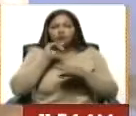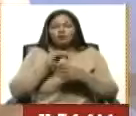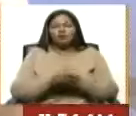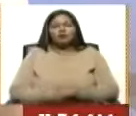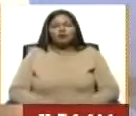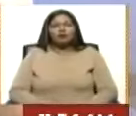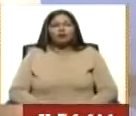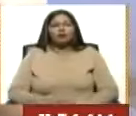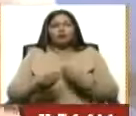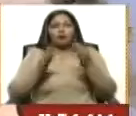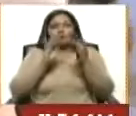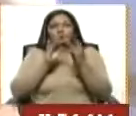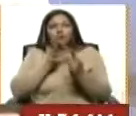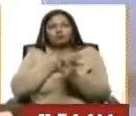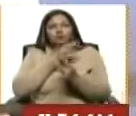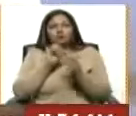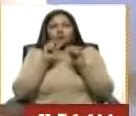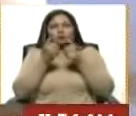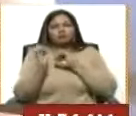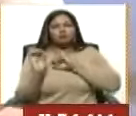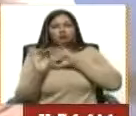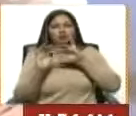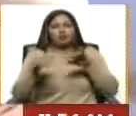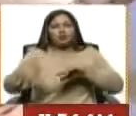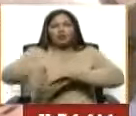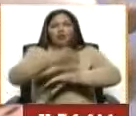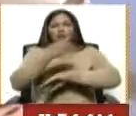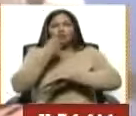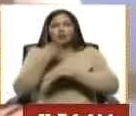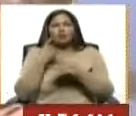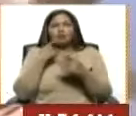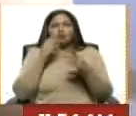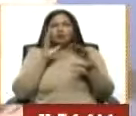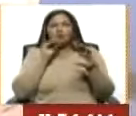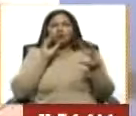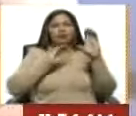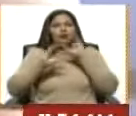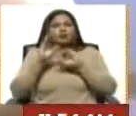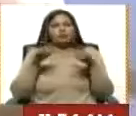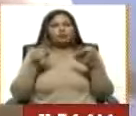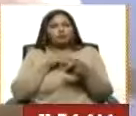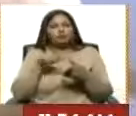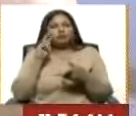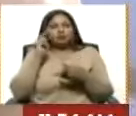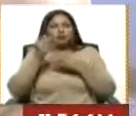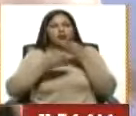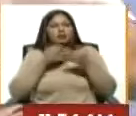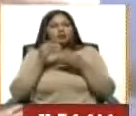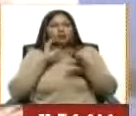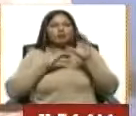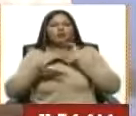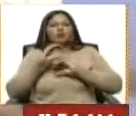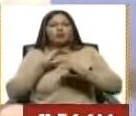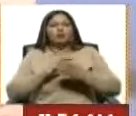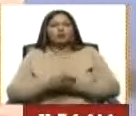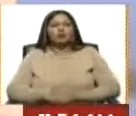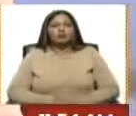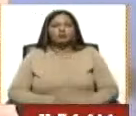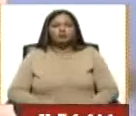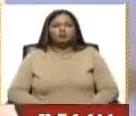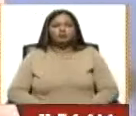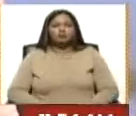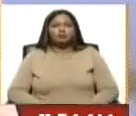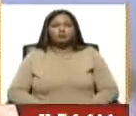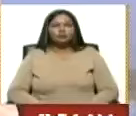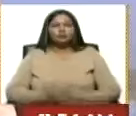difusión que hay en las redes, ¿no? Pero la gente empezó a salir a la calle y dijo, bueno, los medios no están comunicando, nosotros veremos cómo hacemos para comunicar, para hablar.